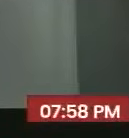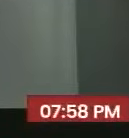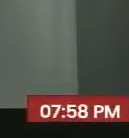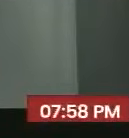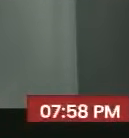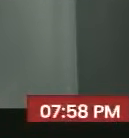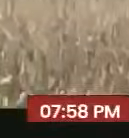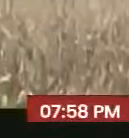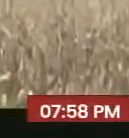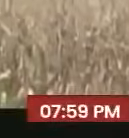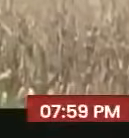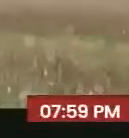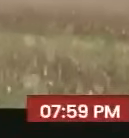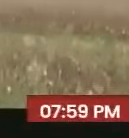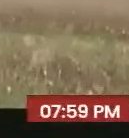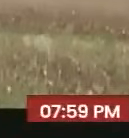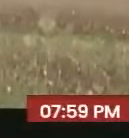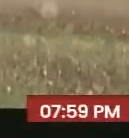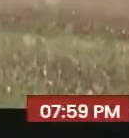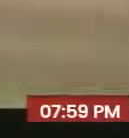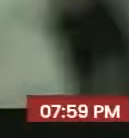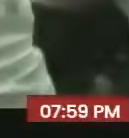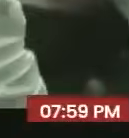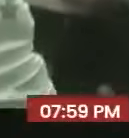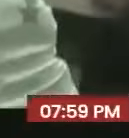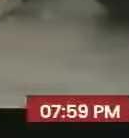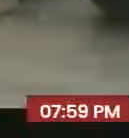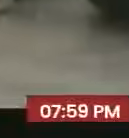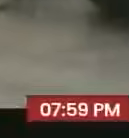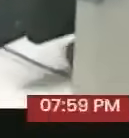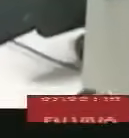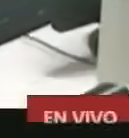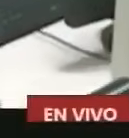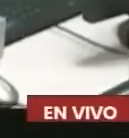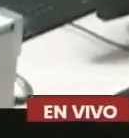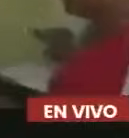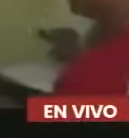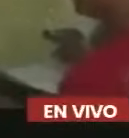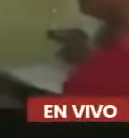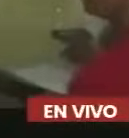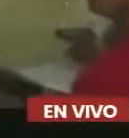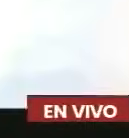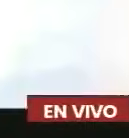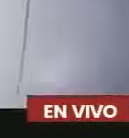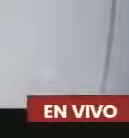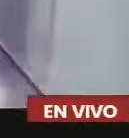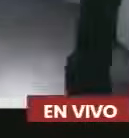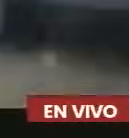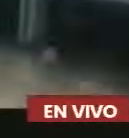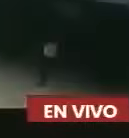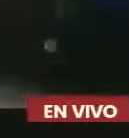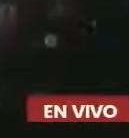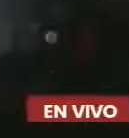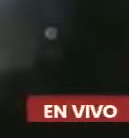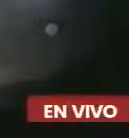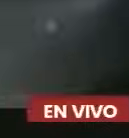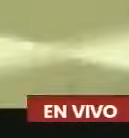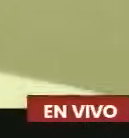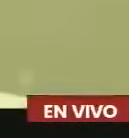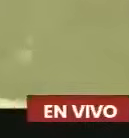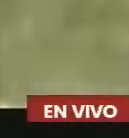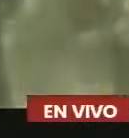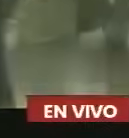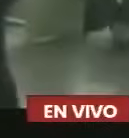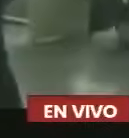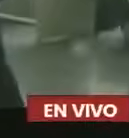al bloqueo, a las agresiones imperialistas, que asuma dentro de sí la repolitización y la repolarización de nuestro